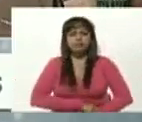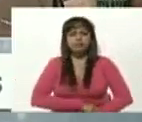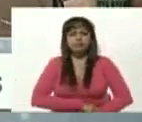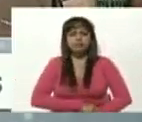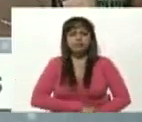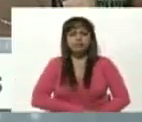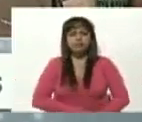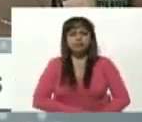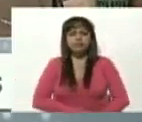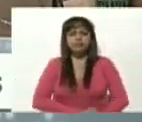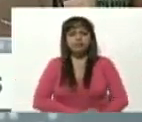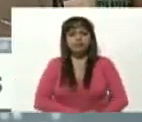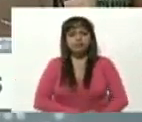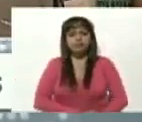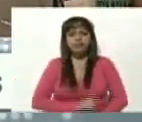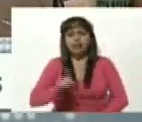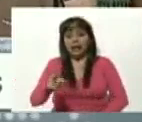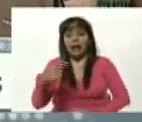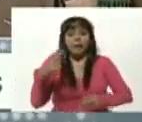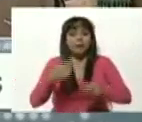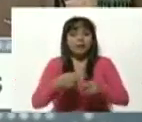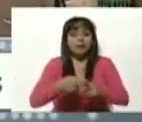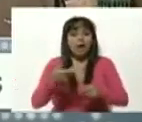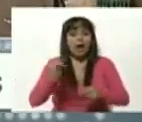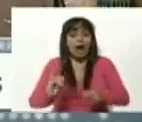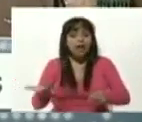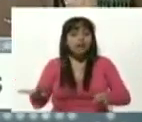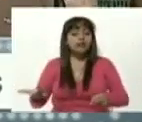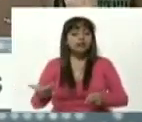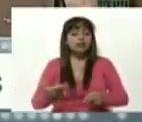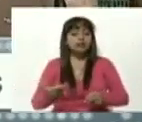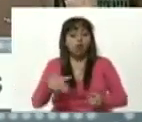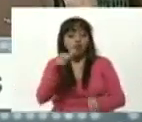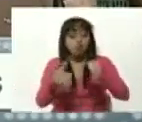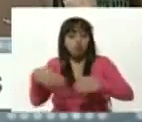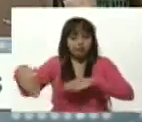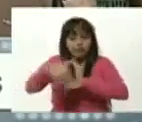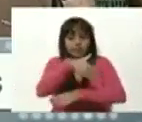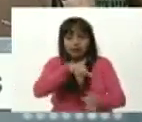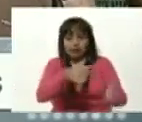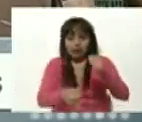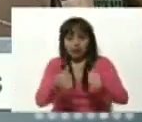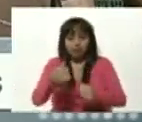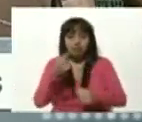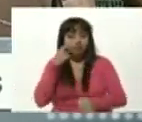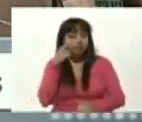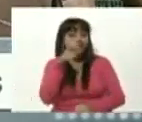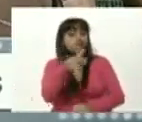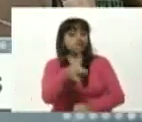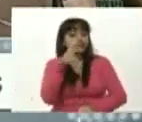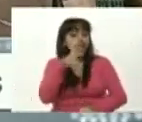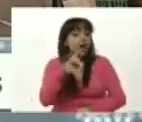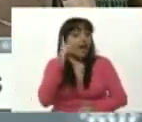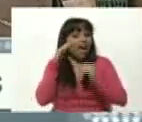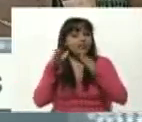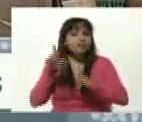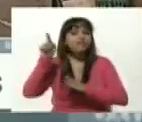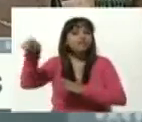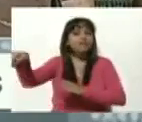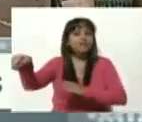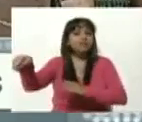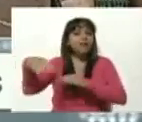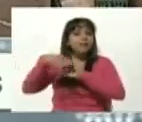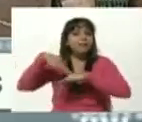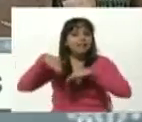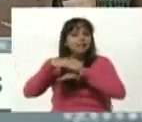Tremendo. Esa falla amenaza en la autopista. Que meterle la lupa y el ojo. Lo encargo a usted,